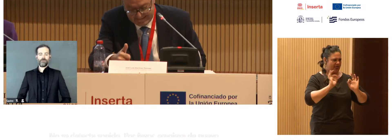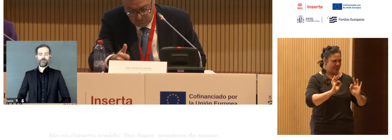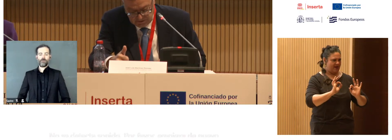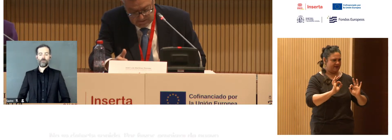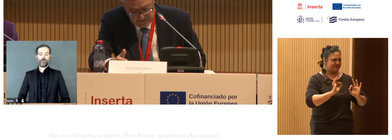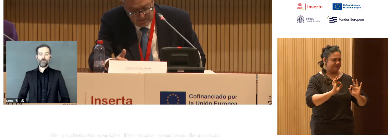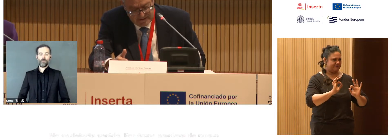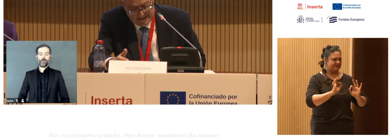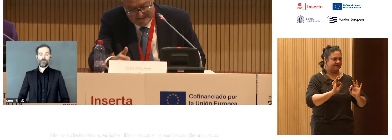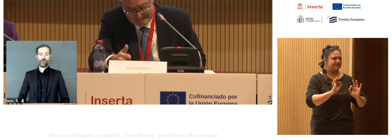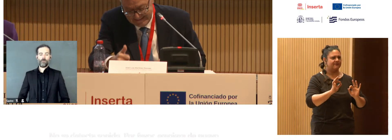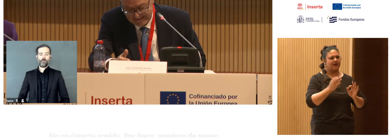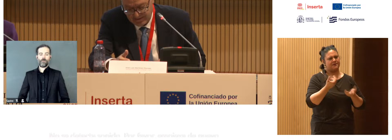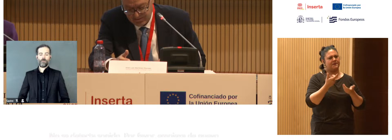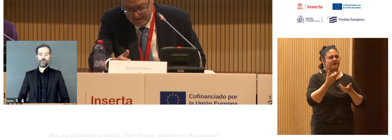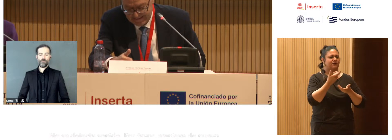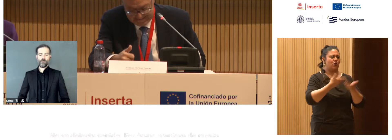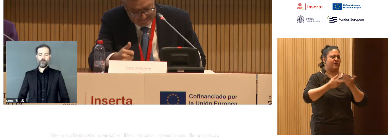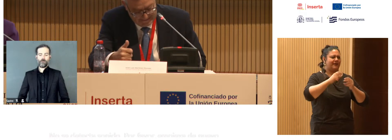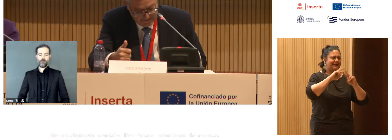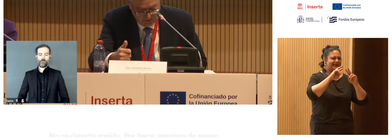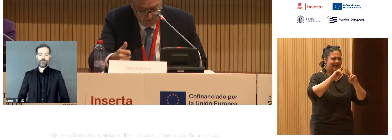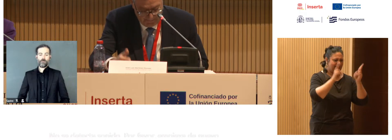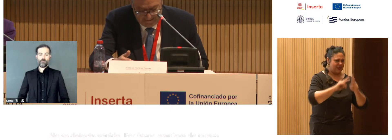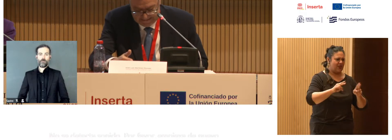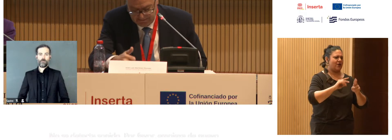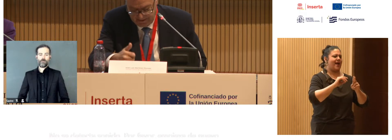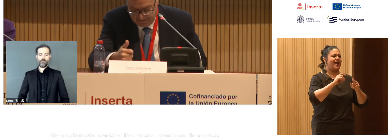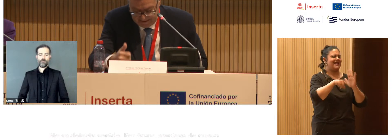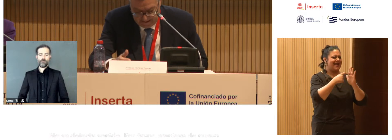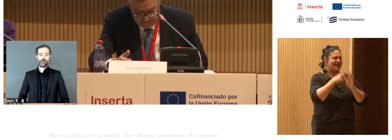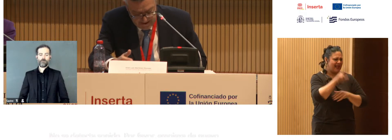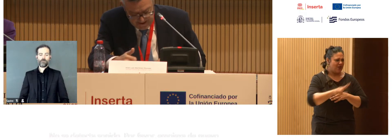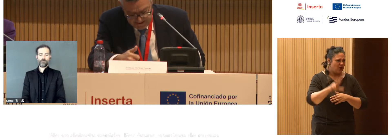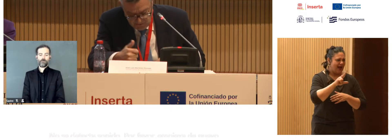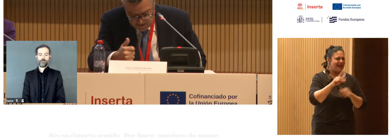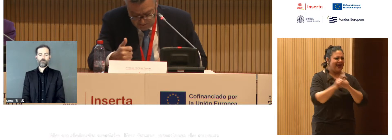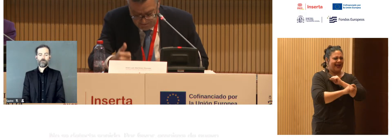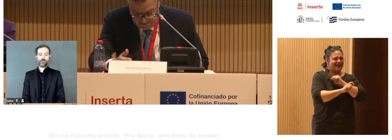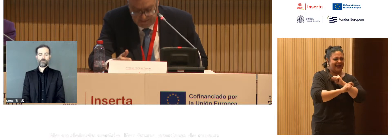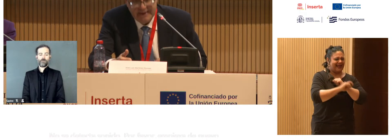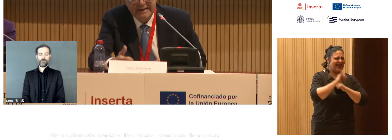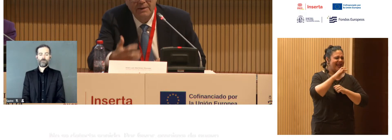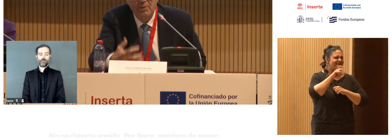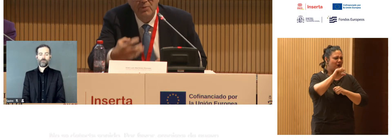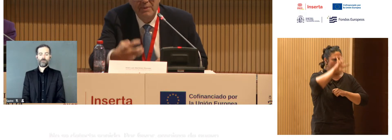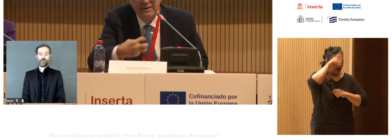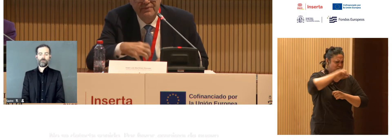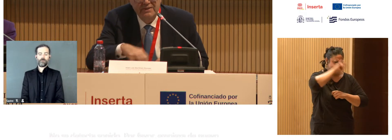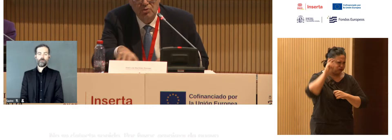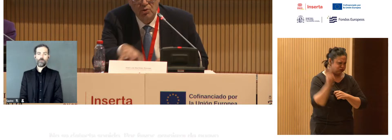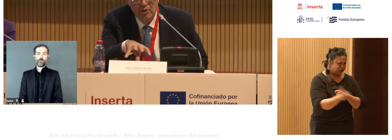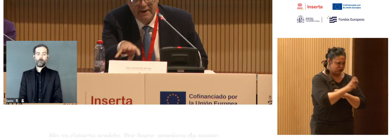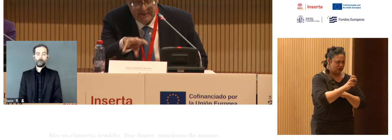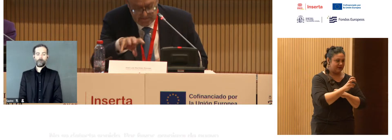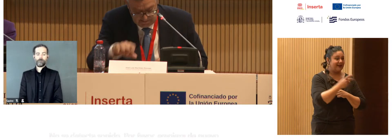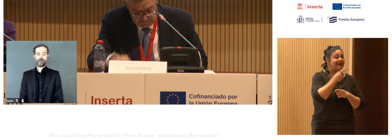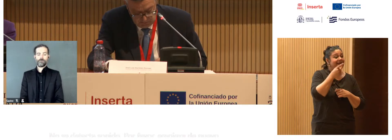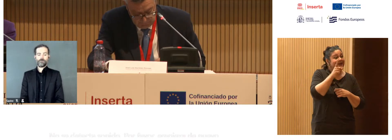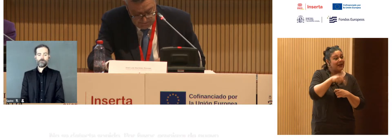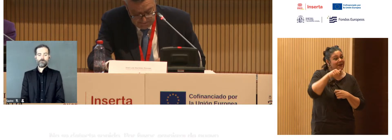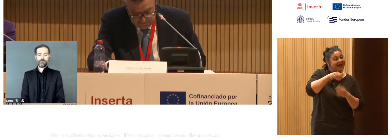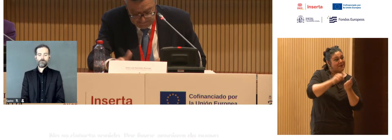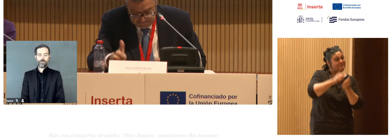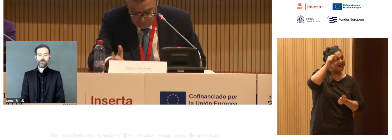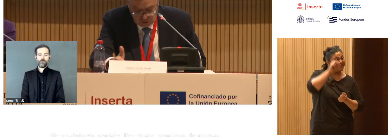tenemos tratados internacionales, leyes nacionales, estrategias europeas, iberoamericanas y un largo etcétera. Y el propio manifiesto que hoy aquí se ha